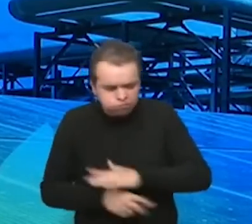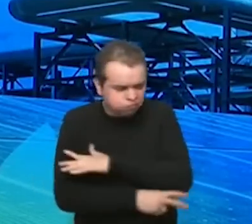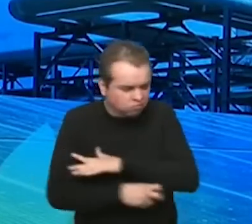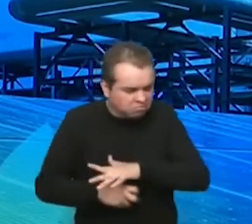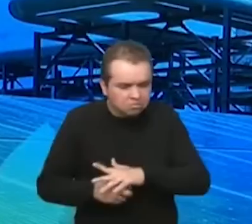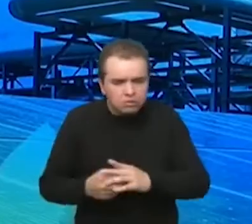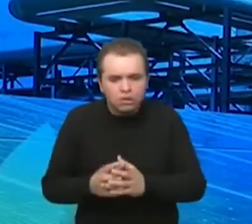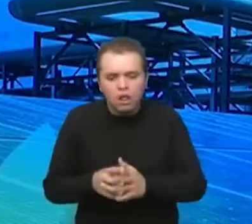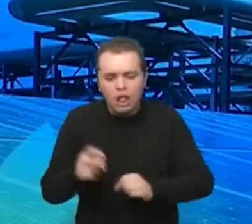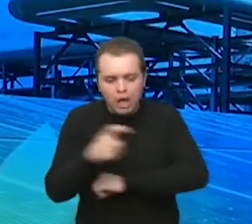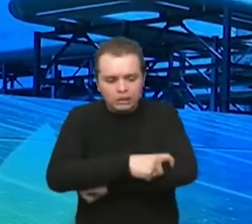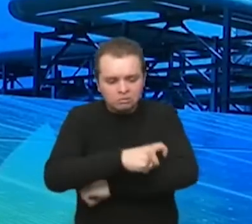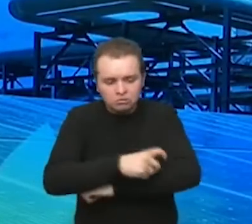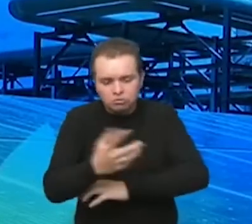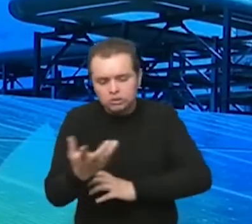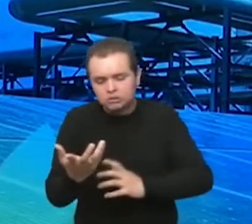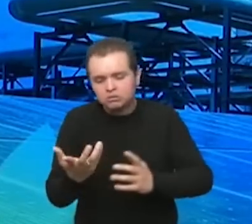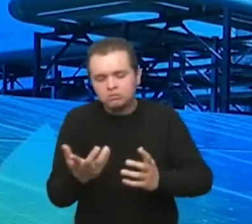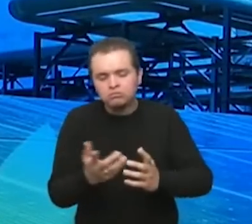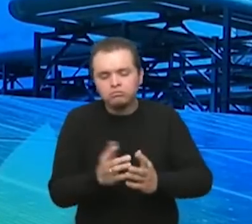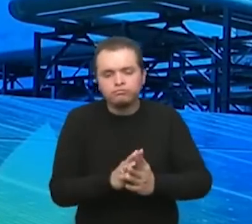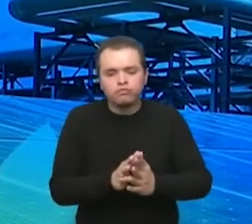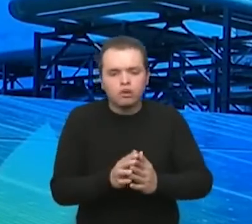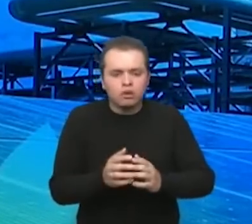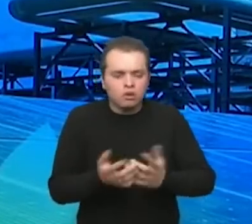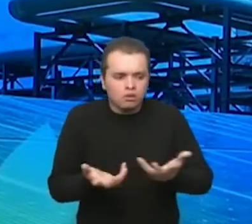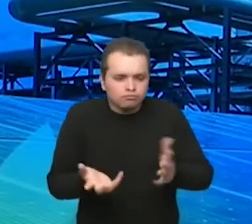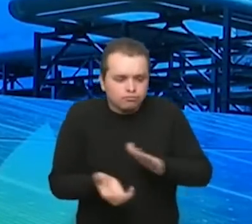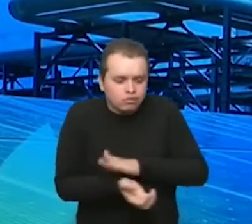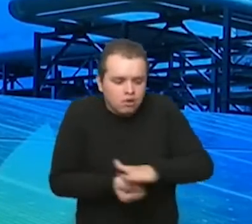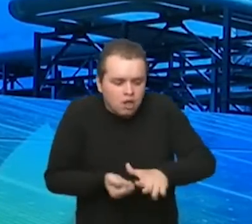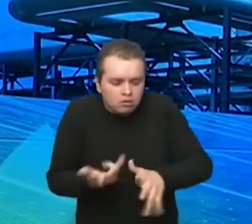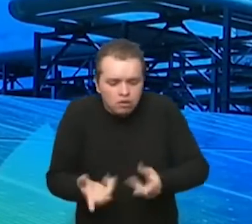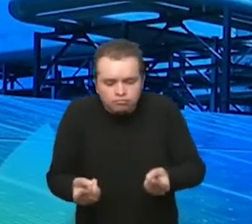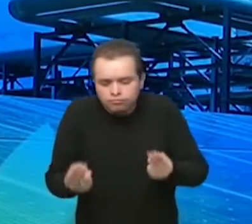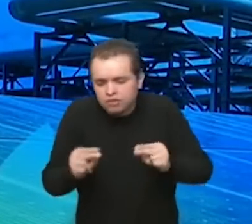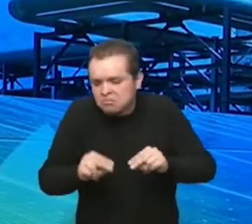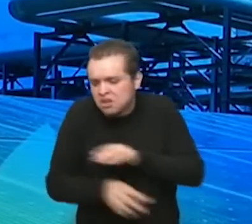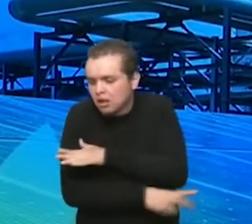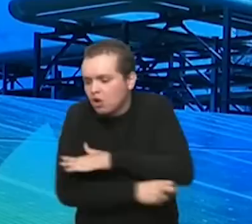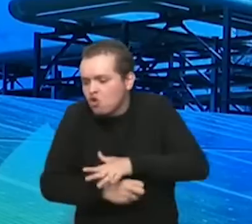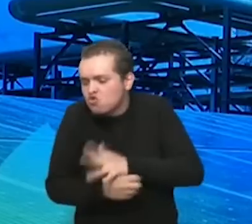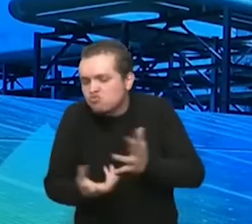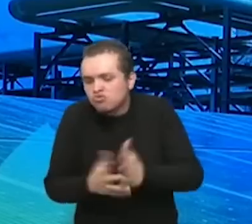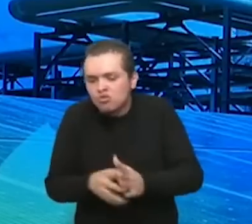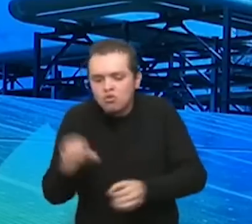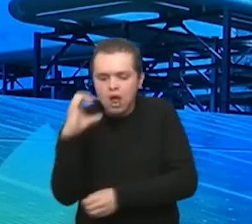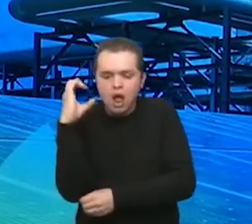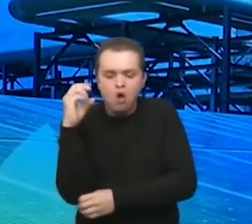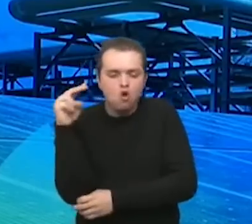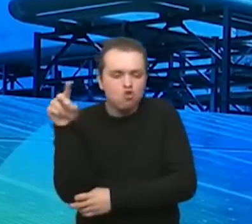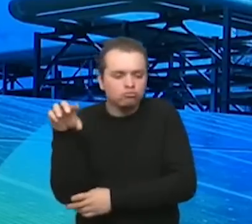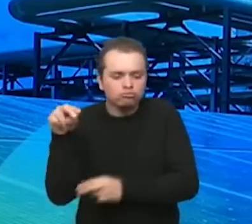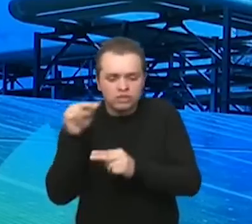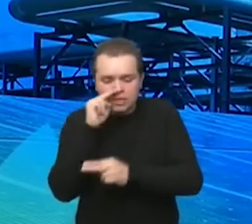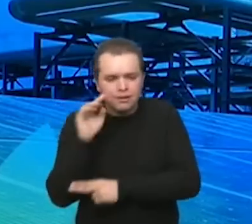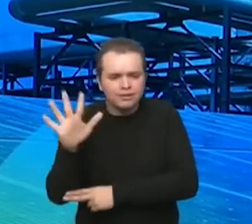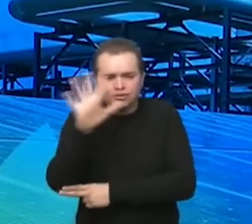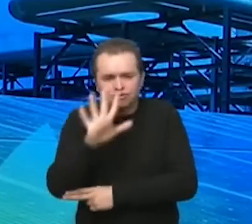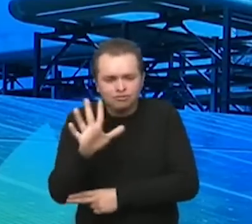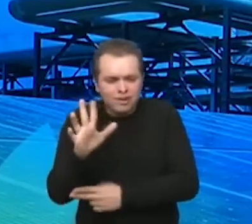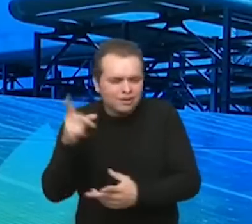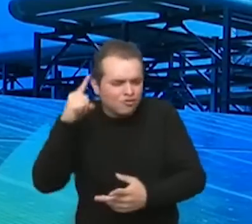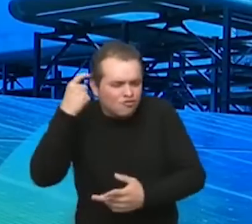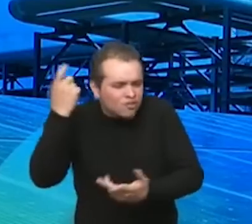le hurten a ecopetrol es fraude a la nación y por ello nosotros las medidas que nos ha